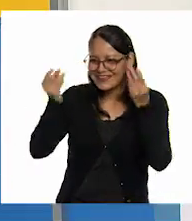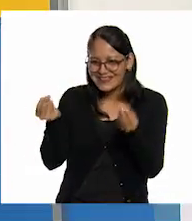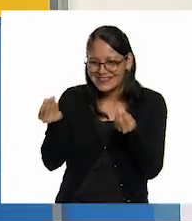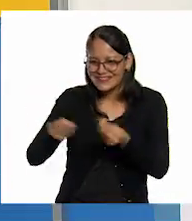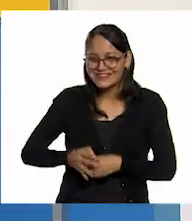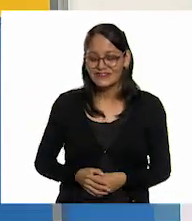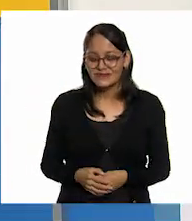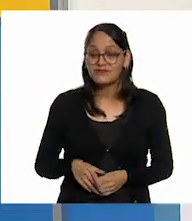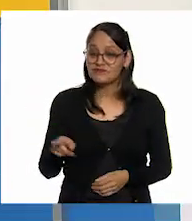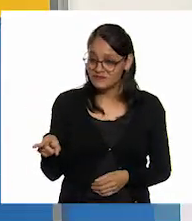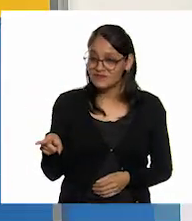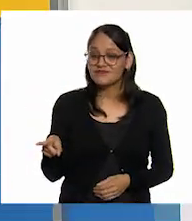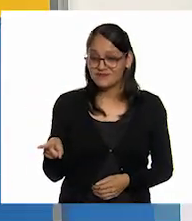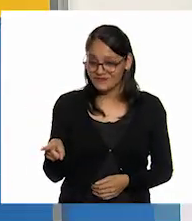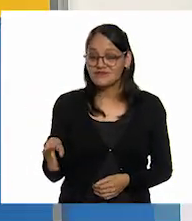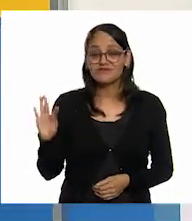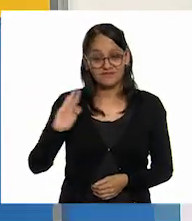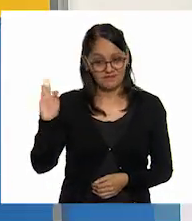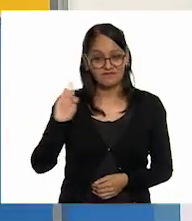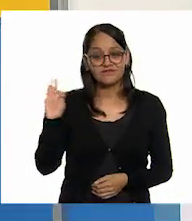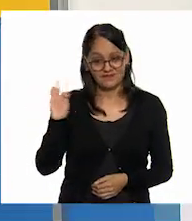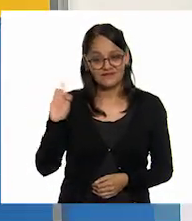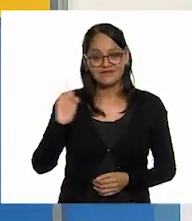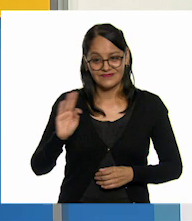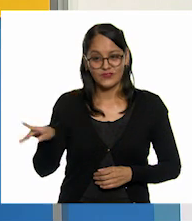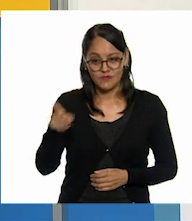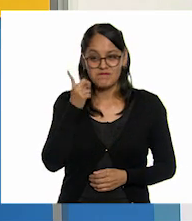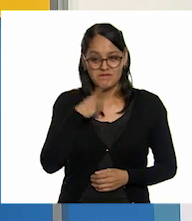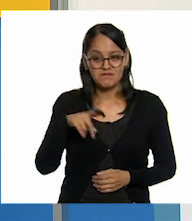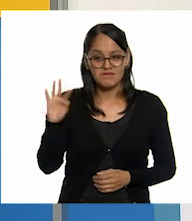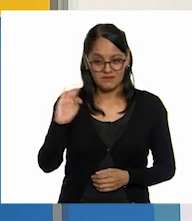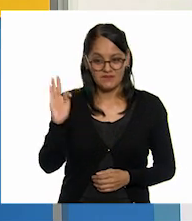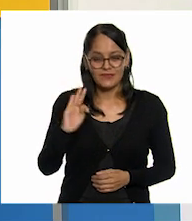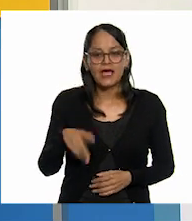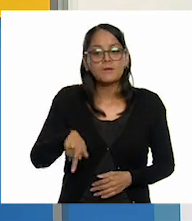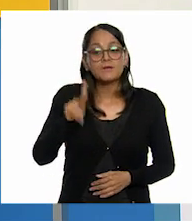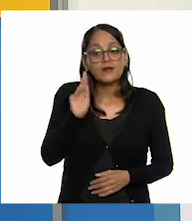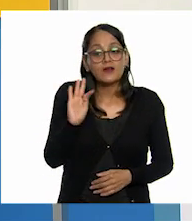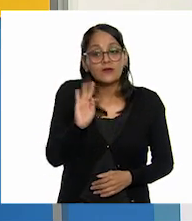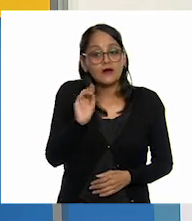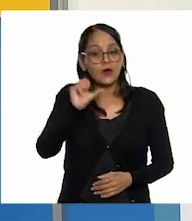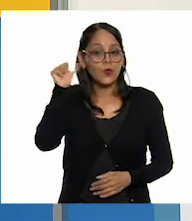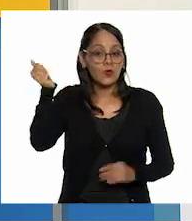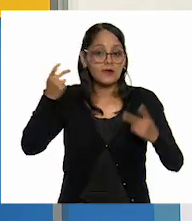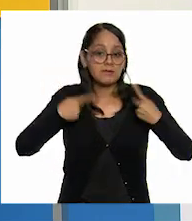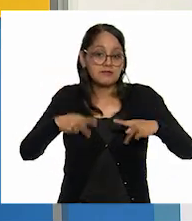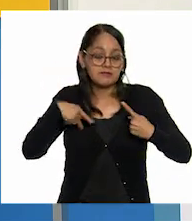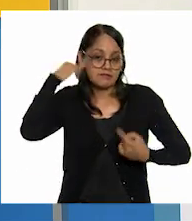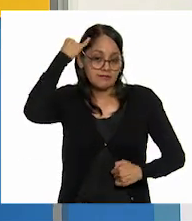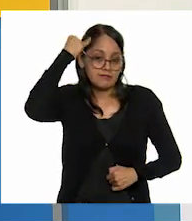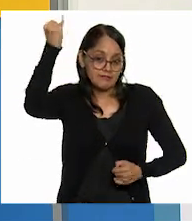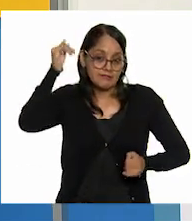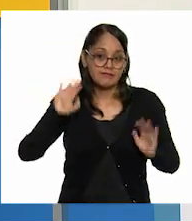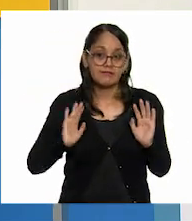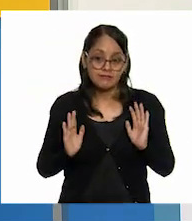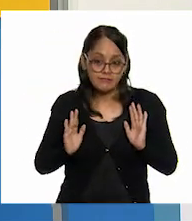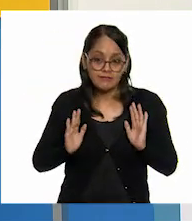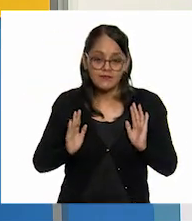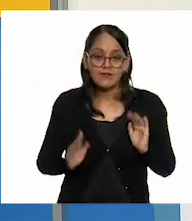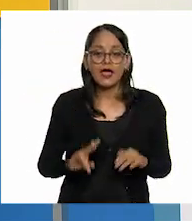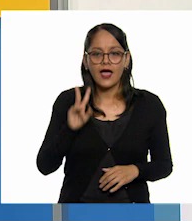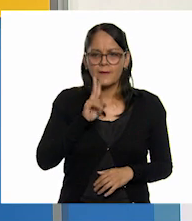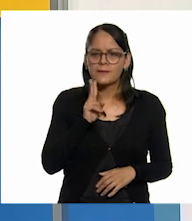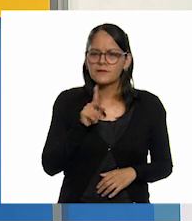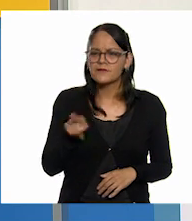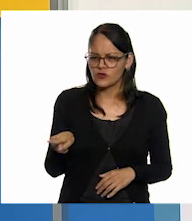Esta que dices podría ser una posibilidad, ¿verdad? Pero tal vez a alguien se le ocurra otra cosa. Pero me gusta lo